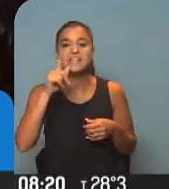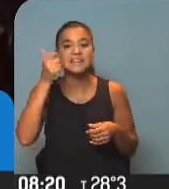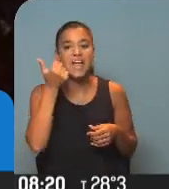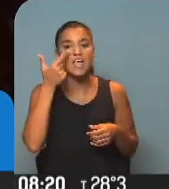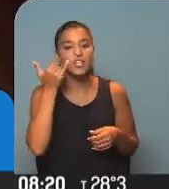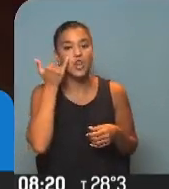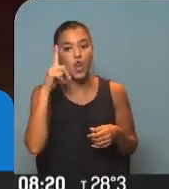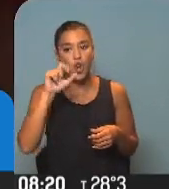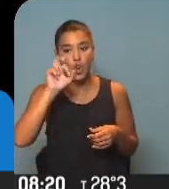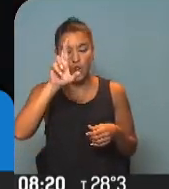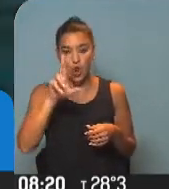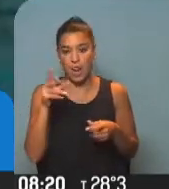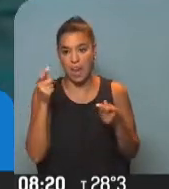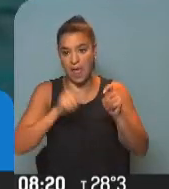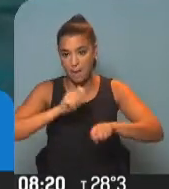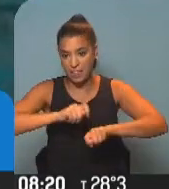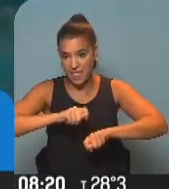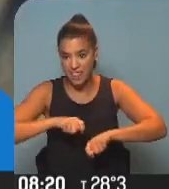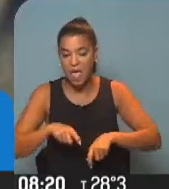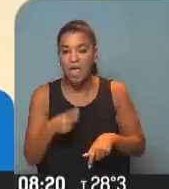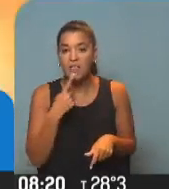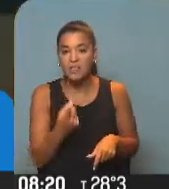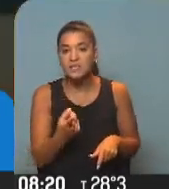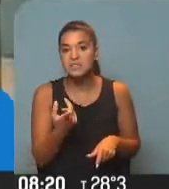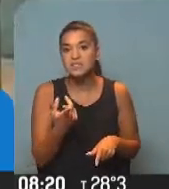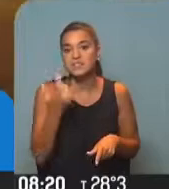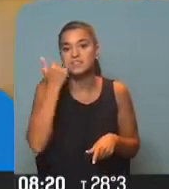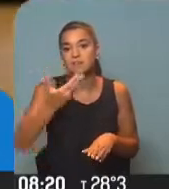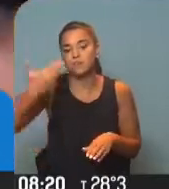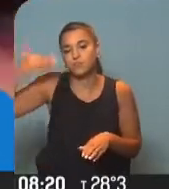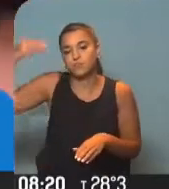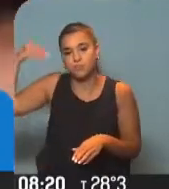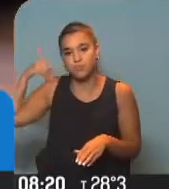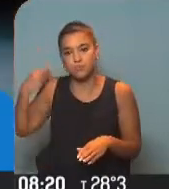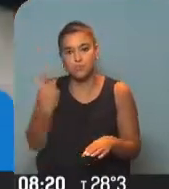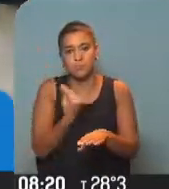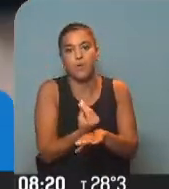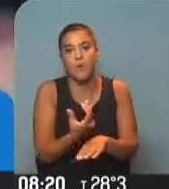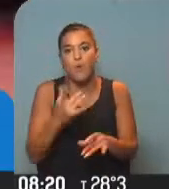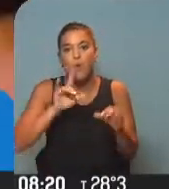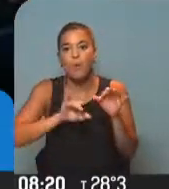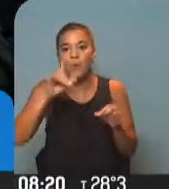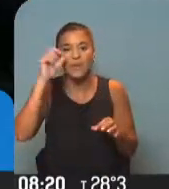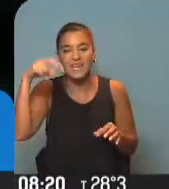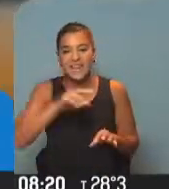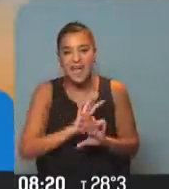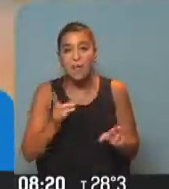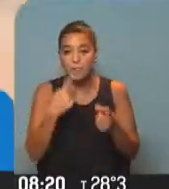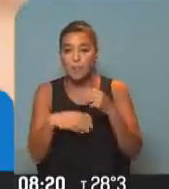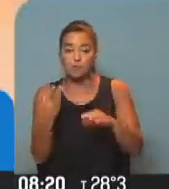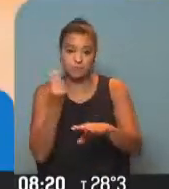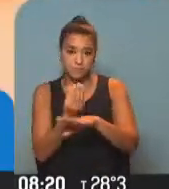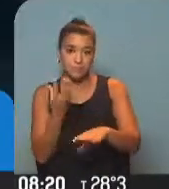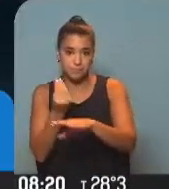miembros originales. John Deacon hace más de una década que se bajó y no participa en nada de Queen, así que bueno, medio Queen estará y justo ahí nos